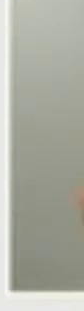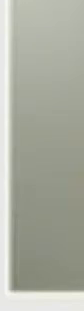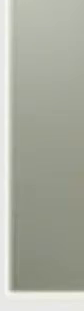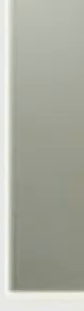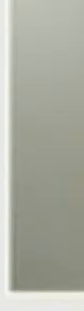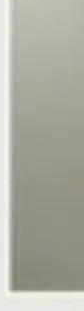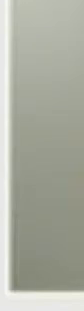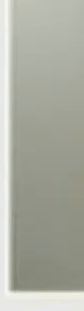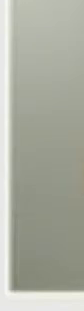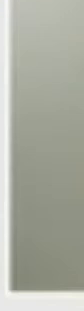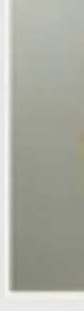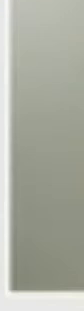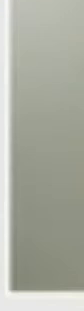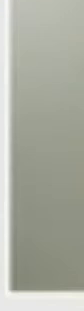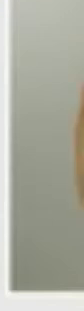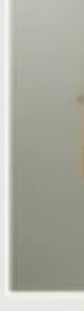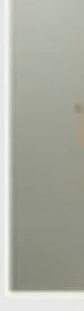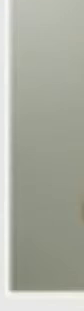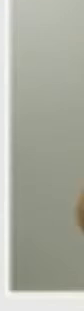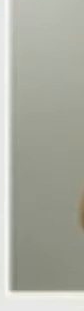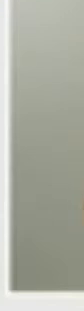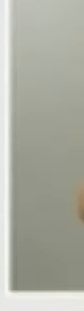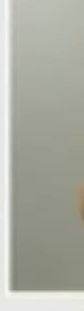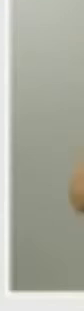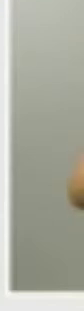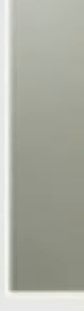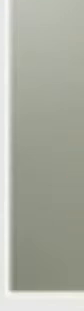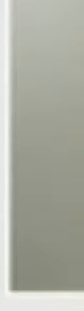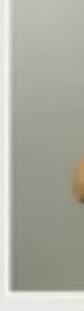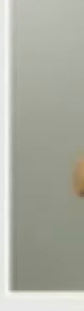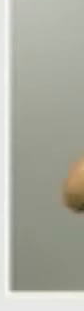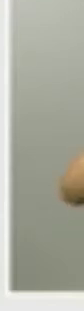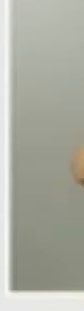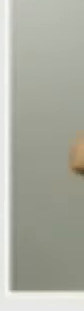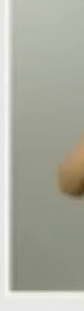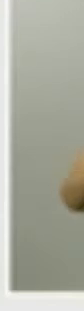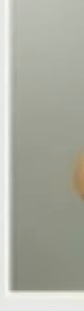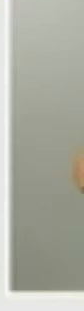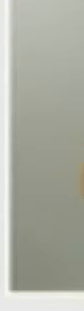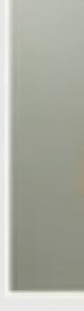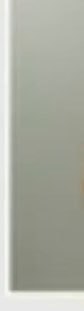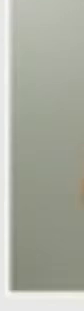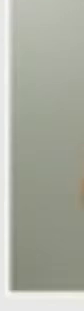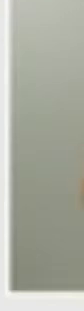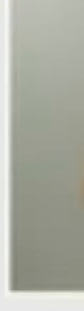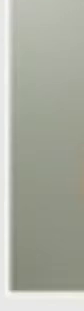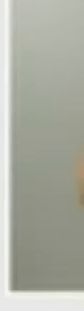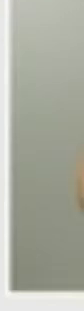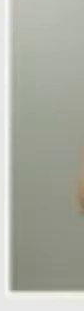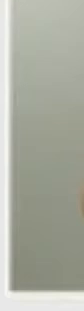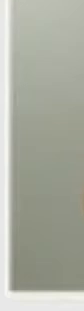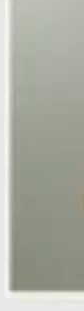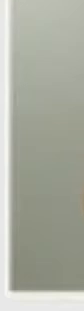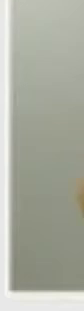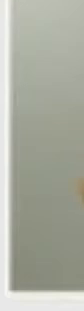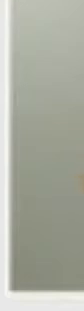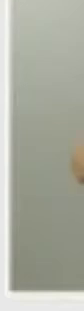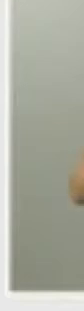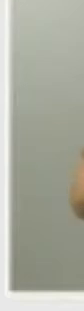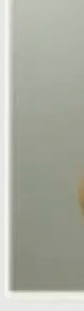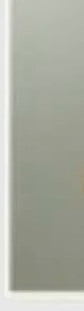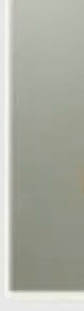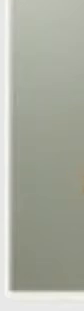están las bolsas de pobreza y las personas más vulnerables en España. Lo conocen también en parte ellas, pero esto va a dar una fotografía